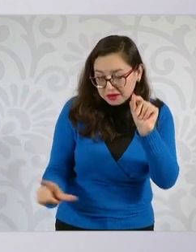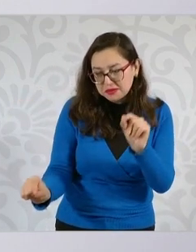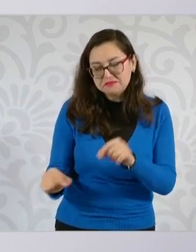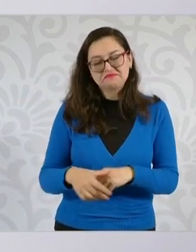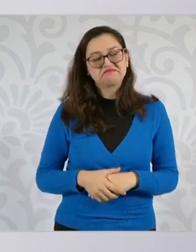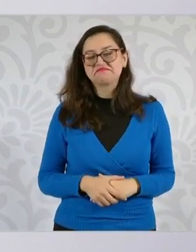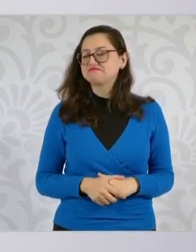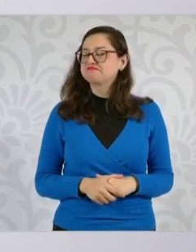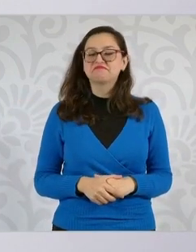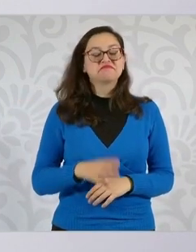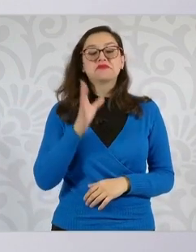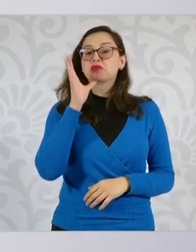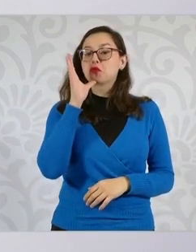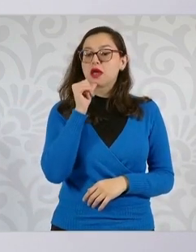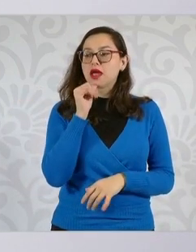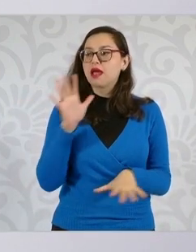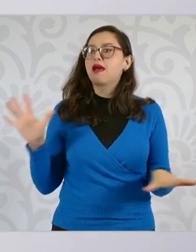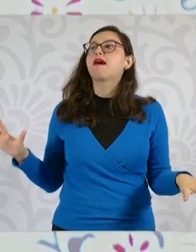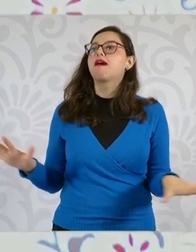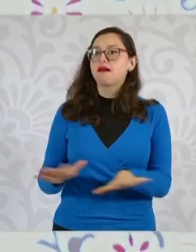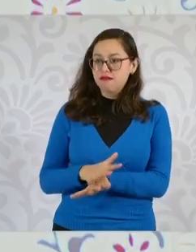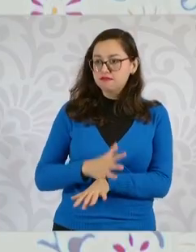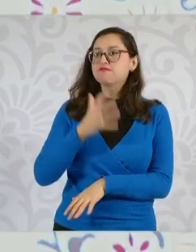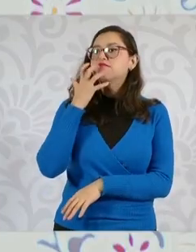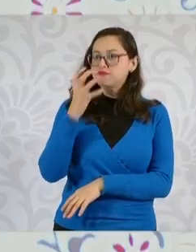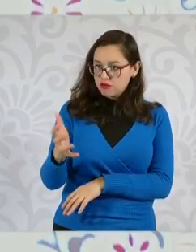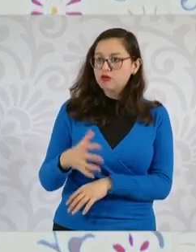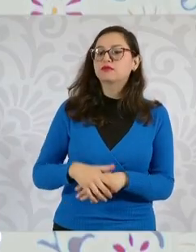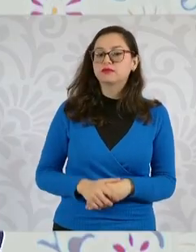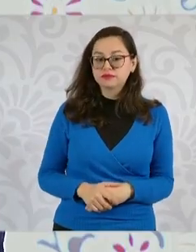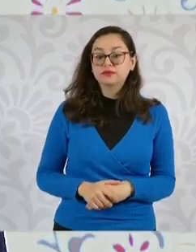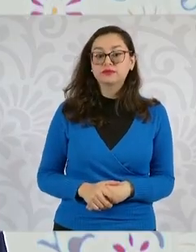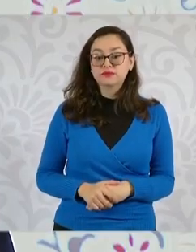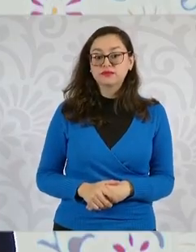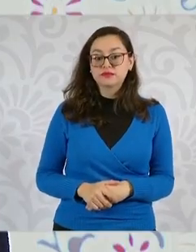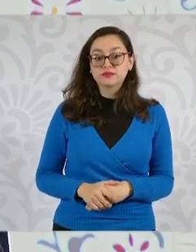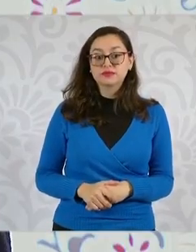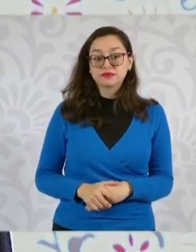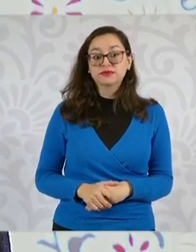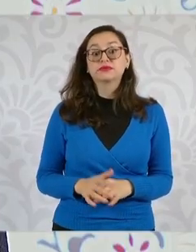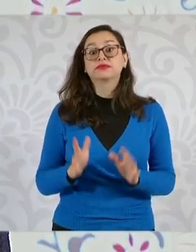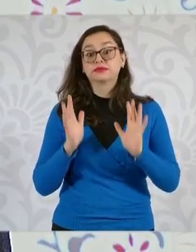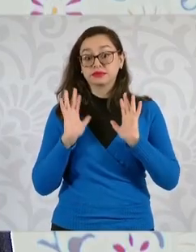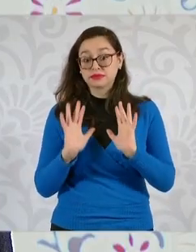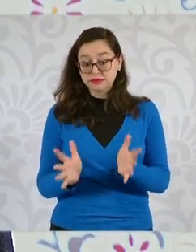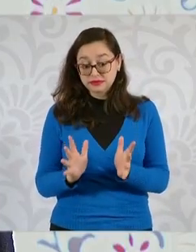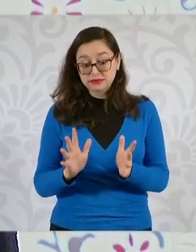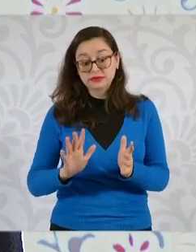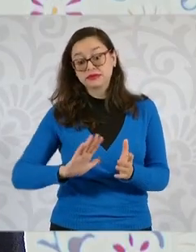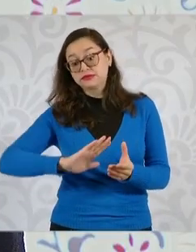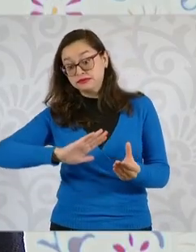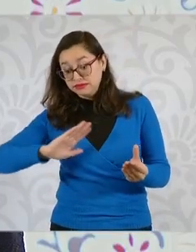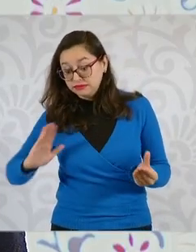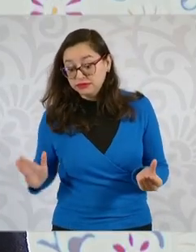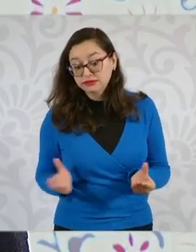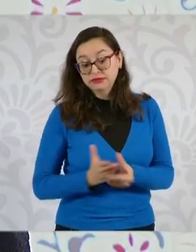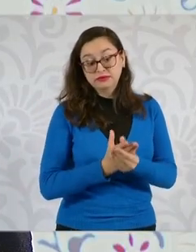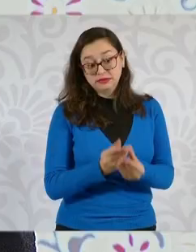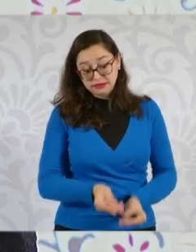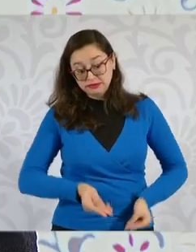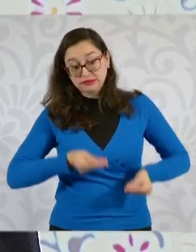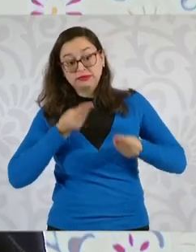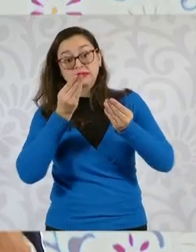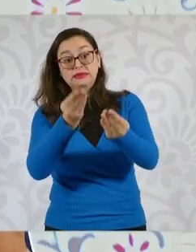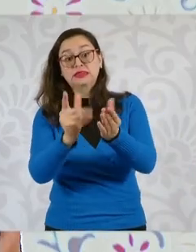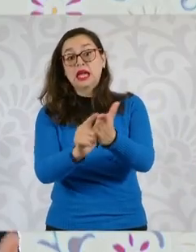la reforma va ya estamos preparando otro paquete de leyes secundarias muy importantes